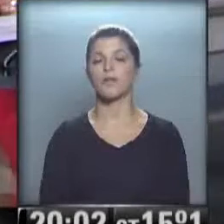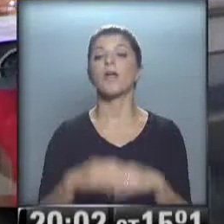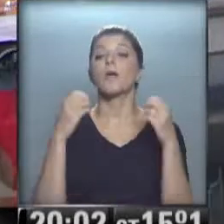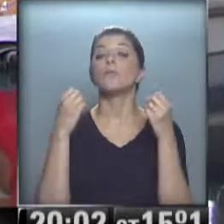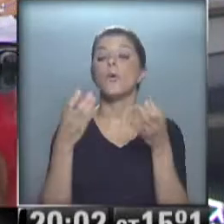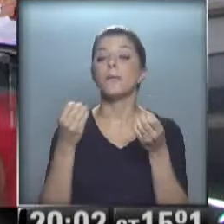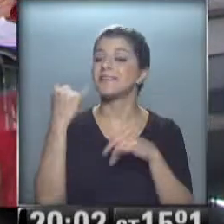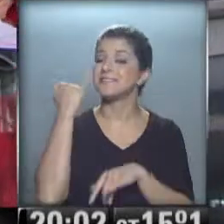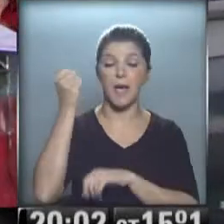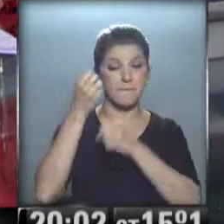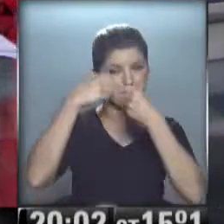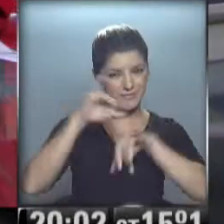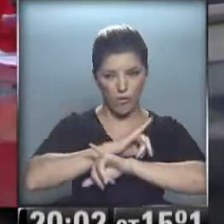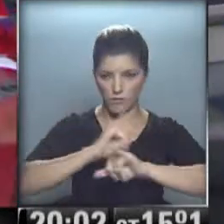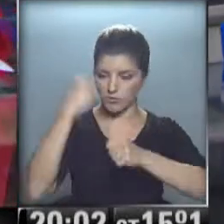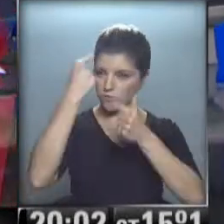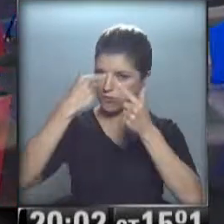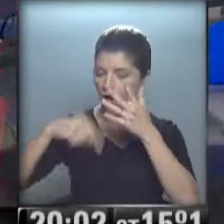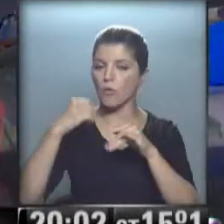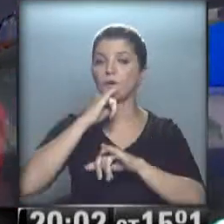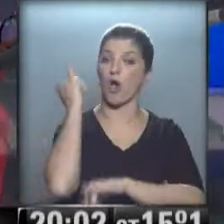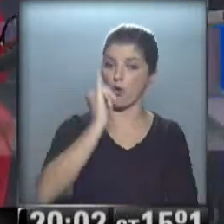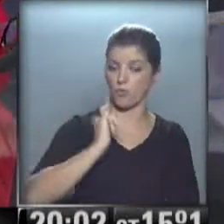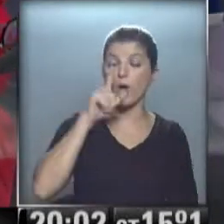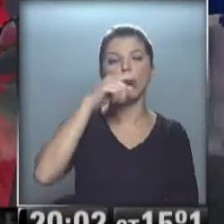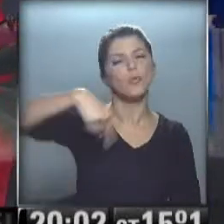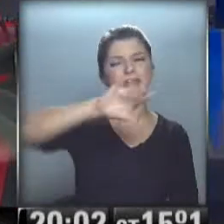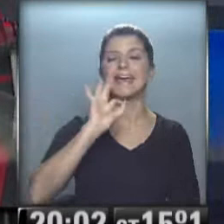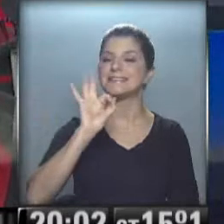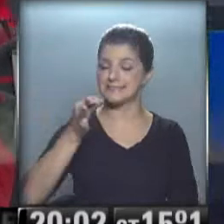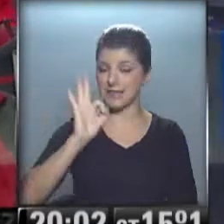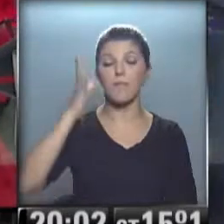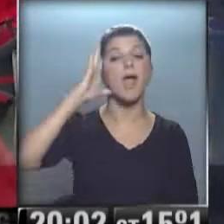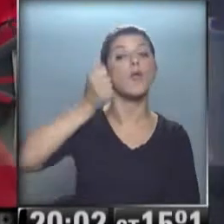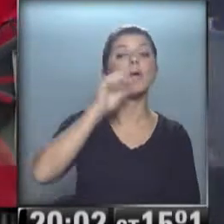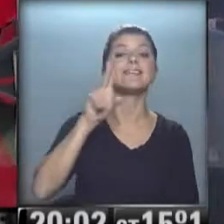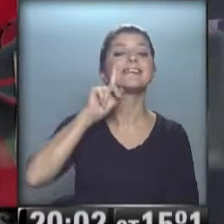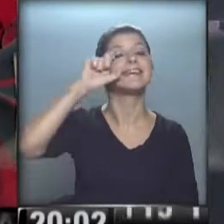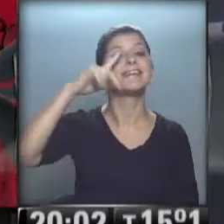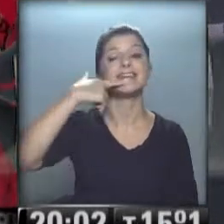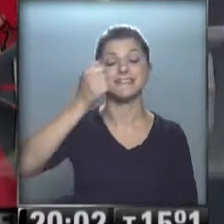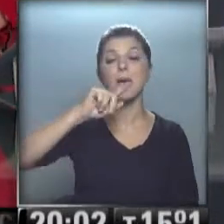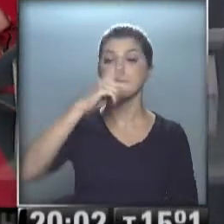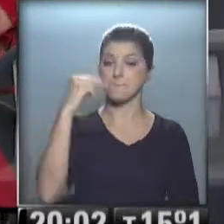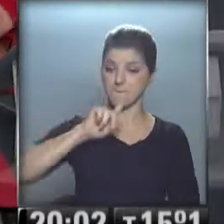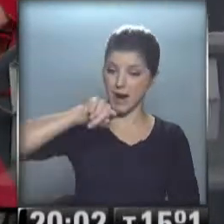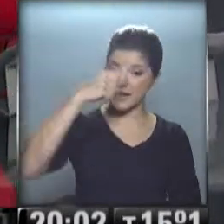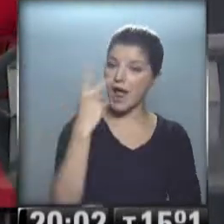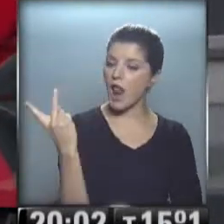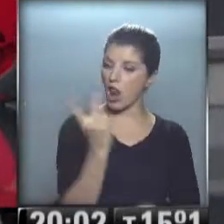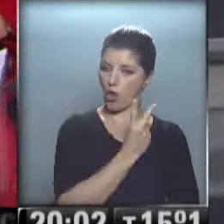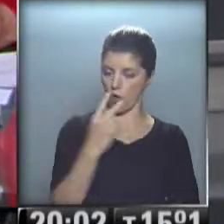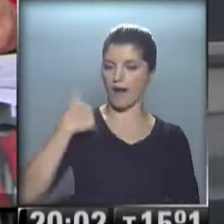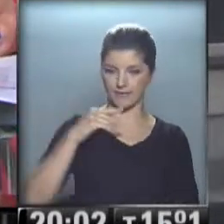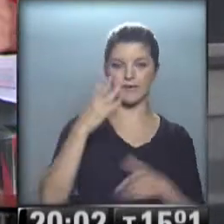Muy bien, ya mismo comenzamos con el desarrollo de las noticias. Saben ustedes que el juez Griesa convocó para mañana a las partes a una